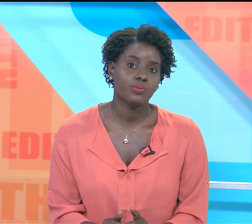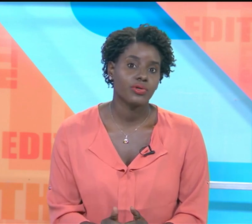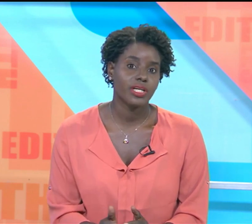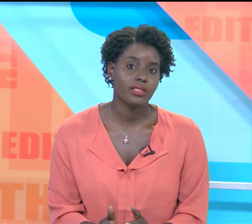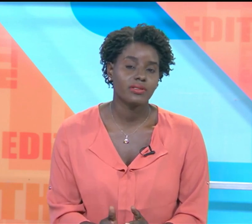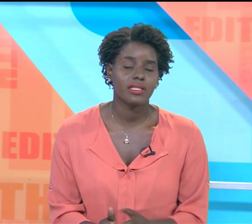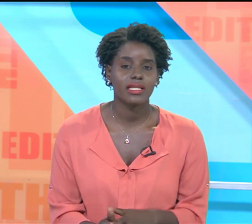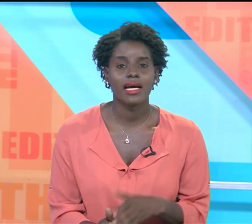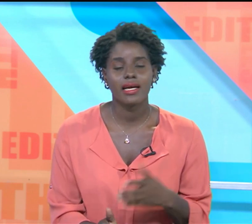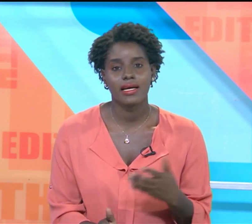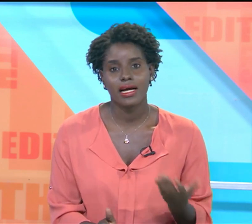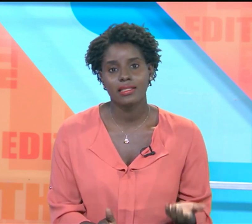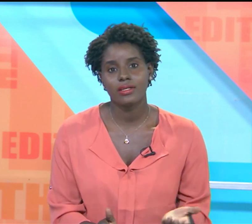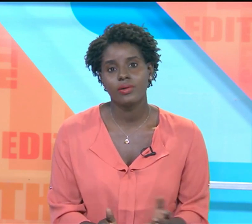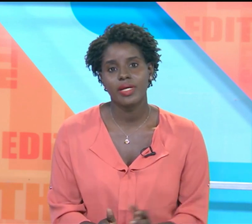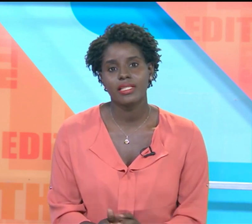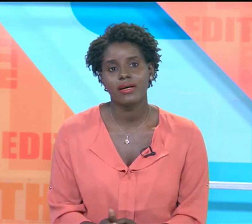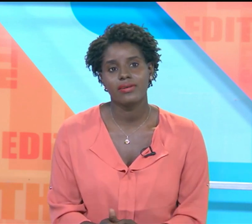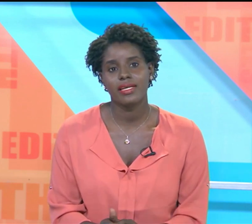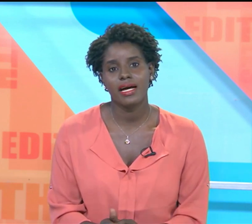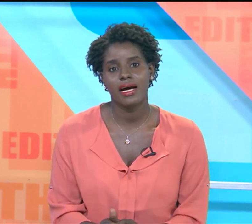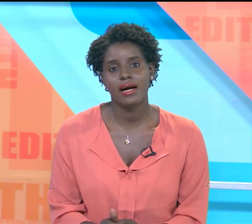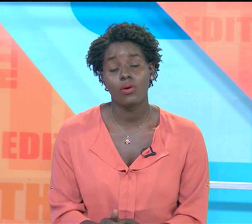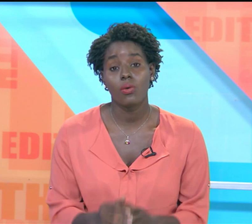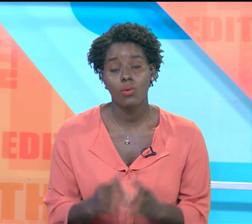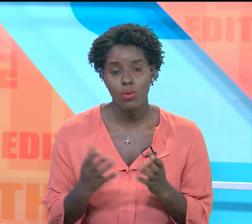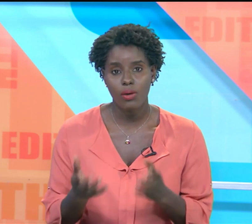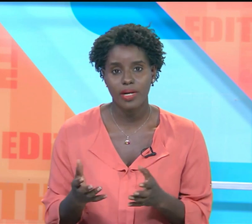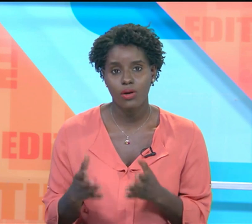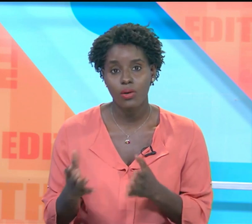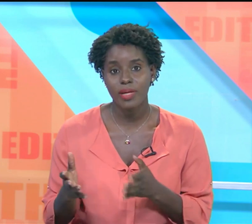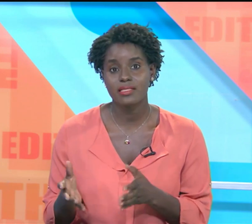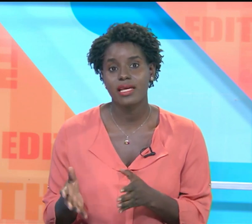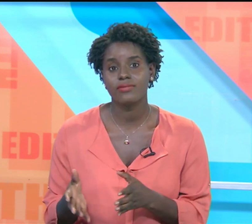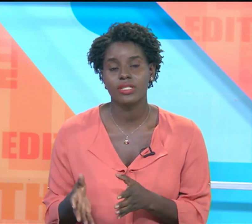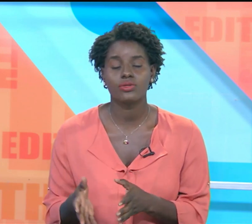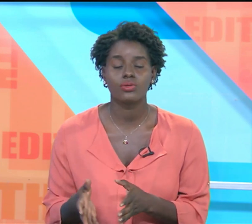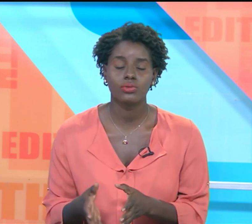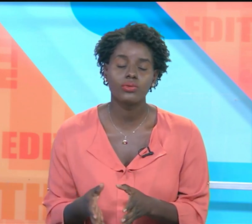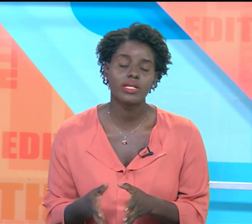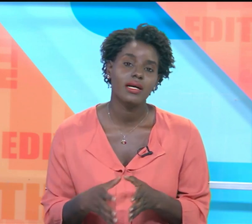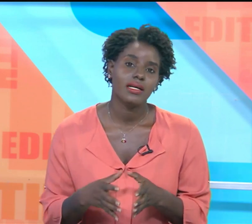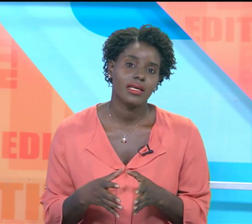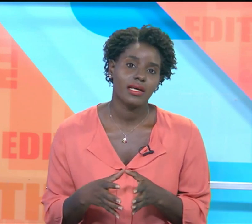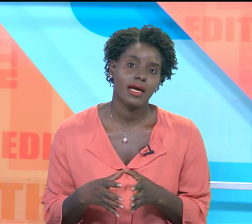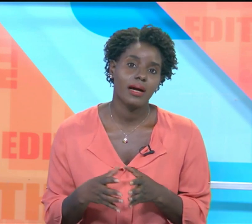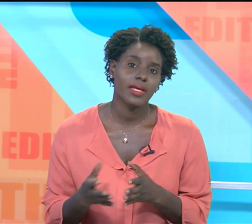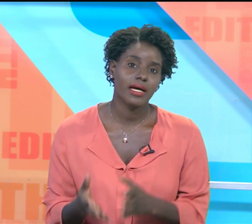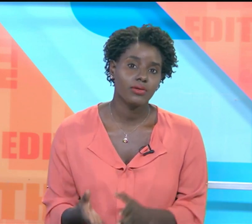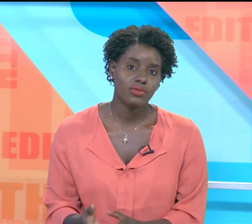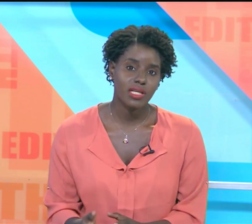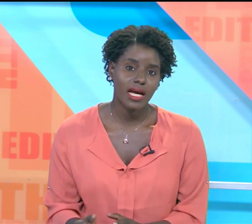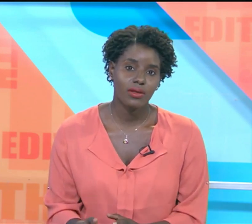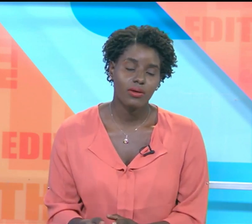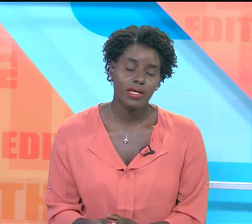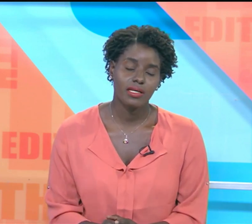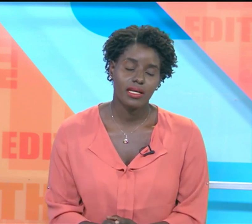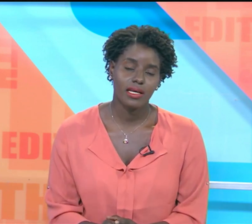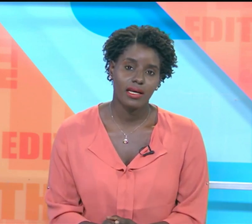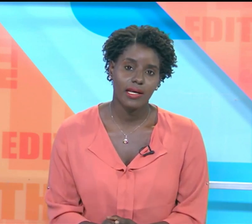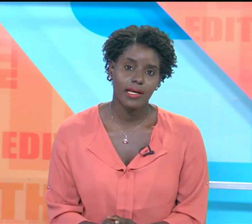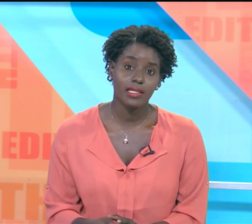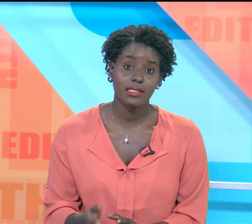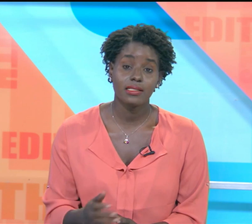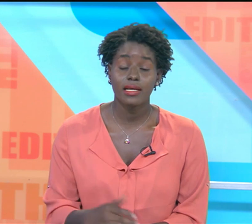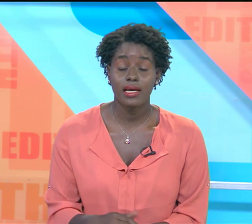de otros proyectos que ya anteriormente había, u obras de infraestructura que había anunciado y